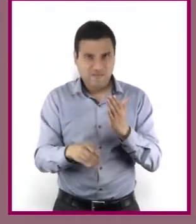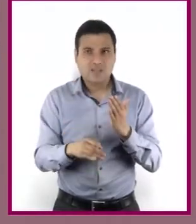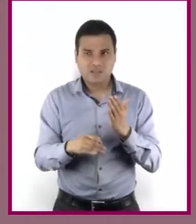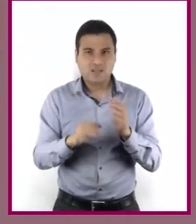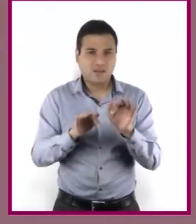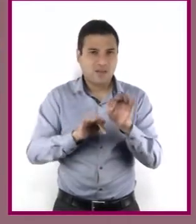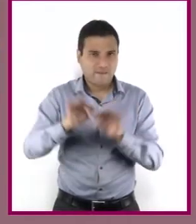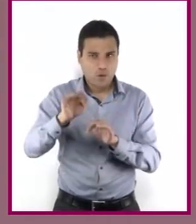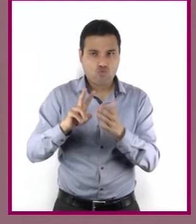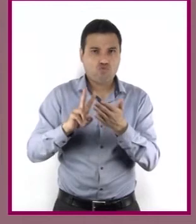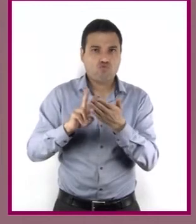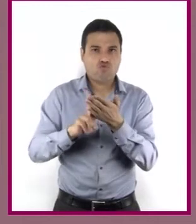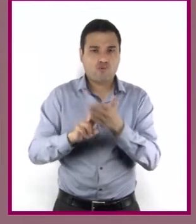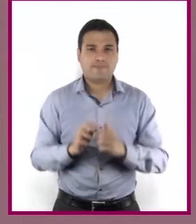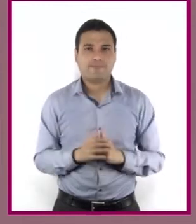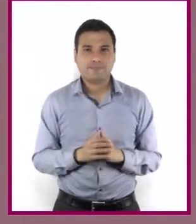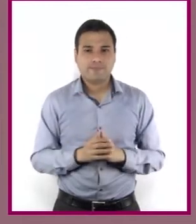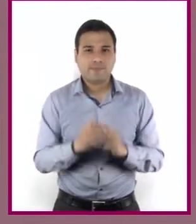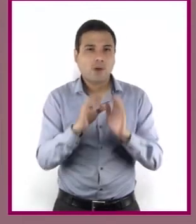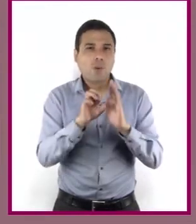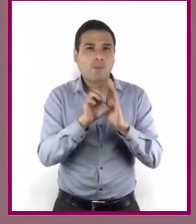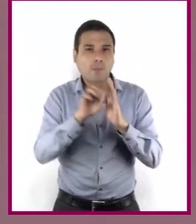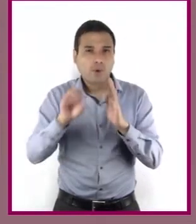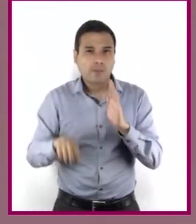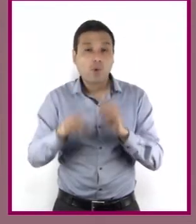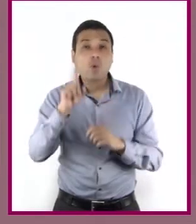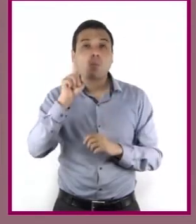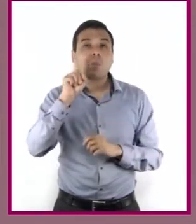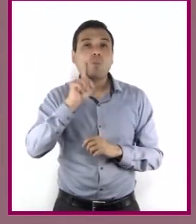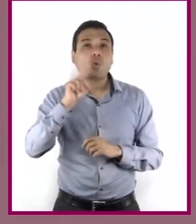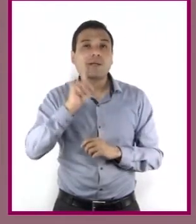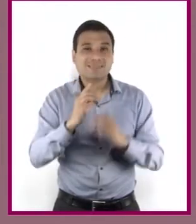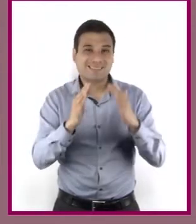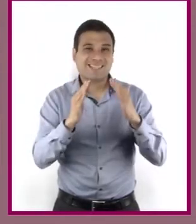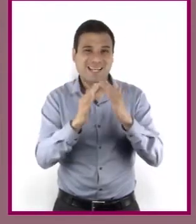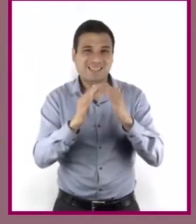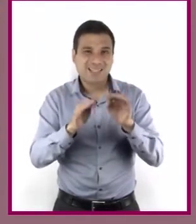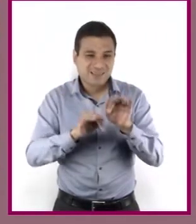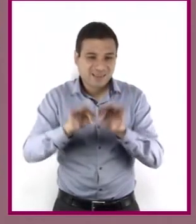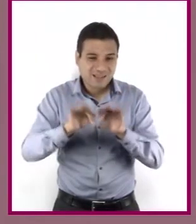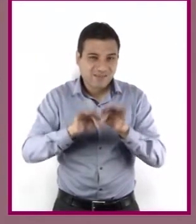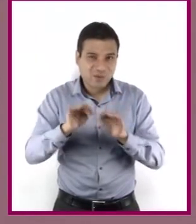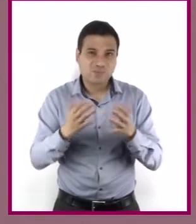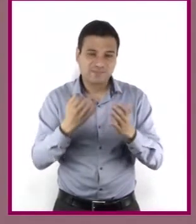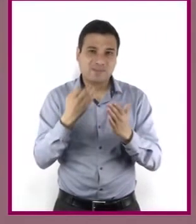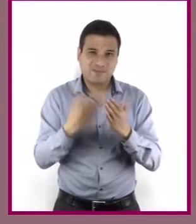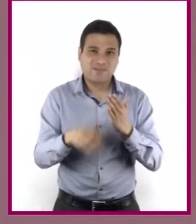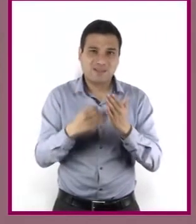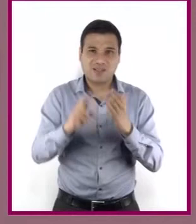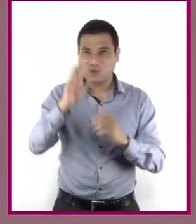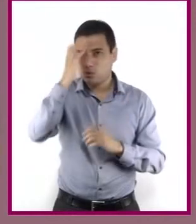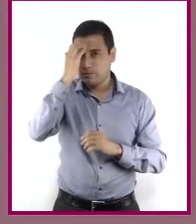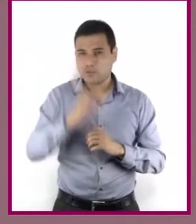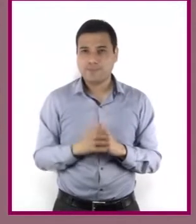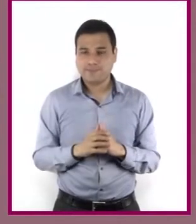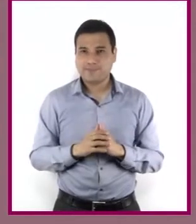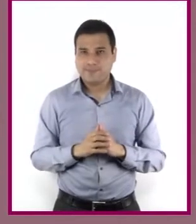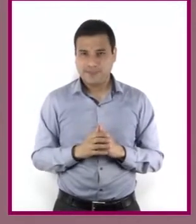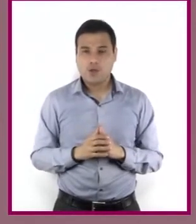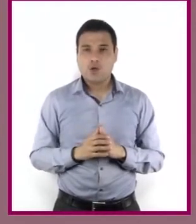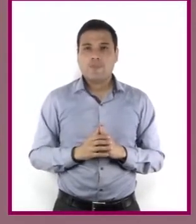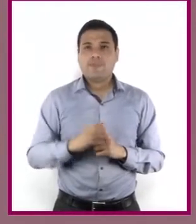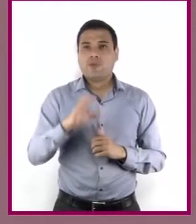actividad laboral, como es el caso de las mujeres en el trabajo doméstico. Según el Consejo Nacional para Prevenir